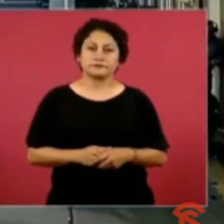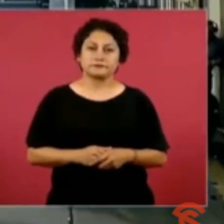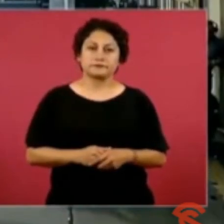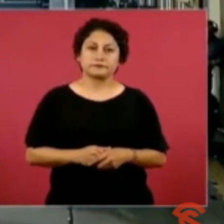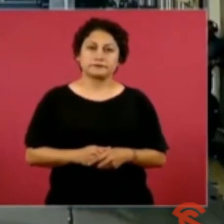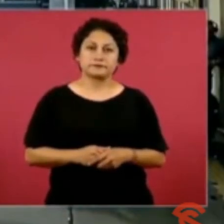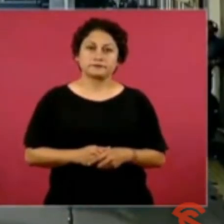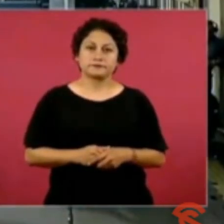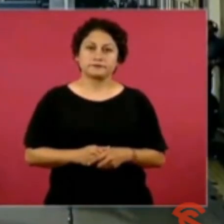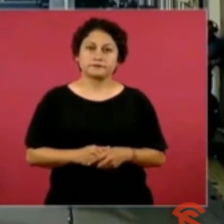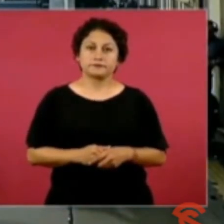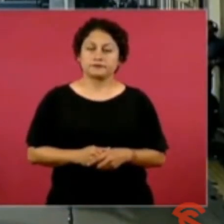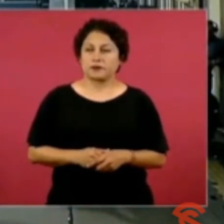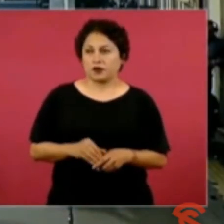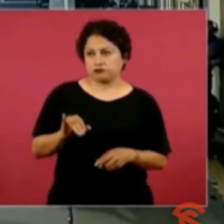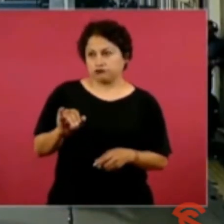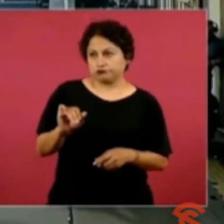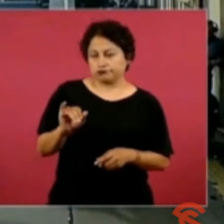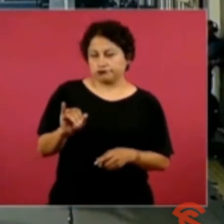Sí,